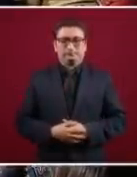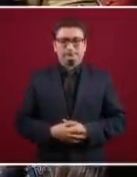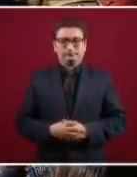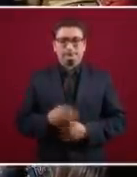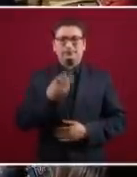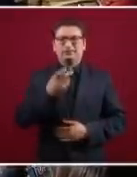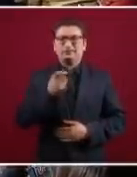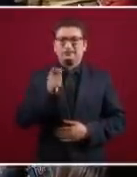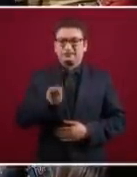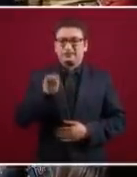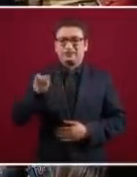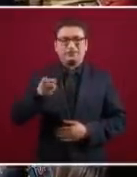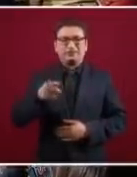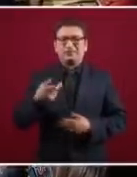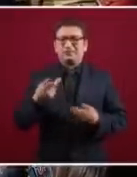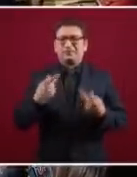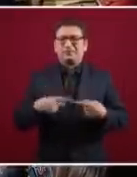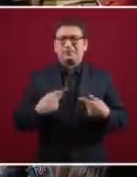militar